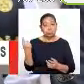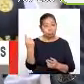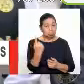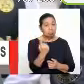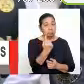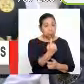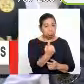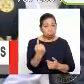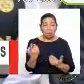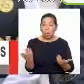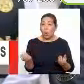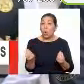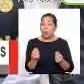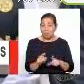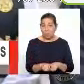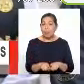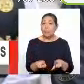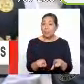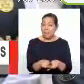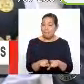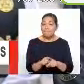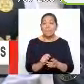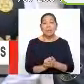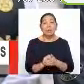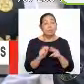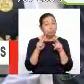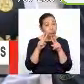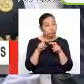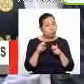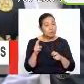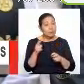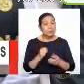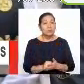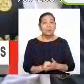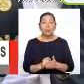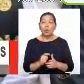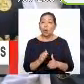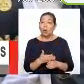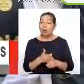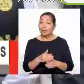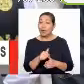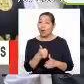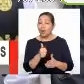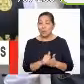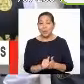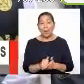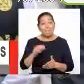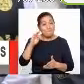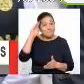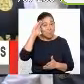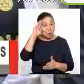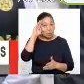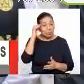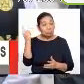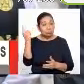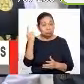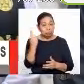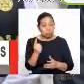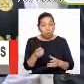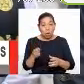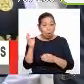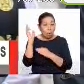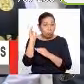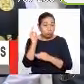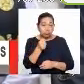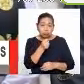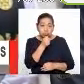la DIRINCRI, así como también de investigación criminal, entre otras autoridades de la policía, vienen brindando una conferencia